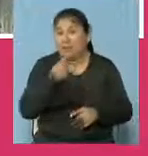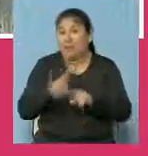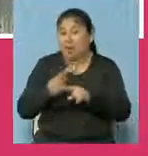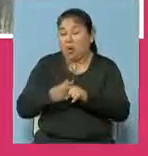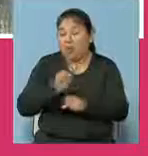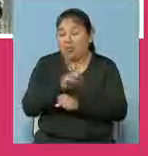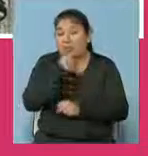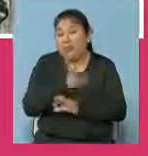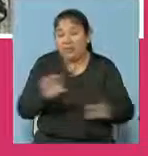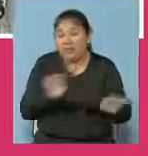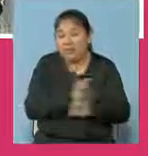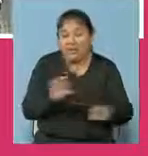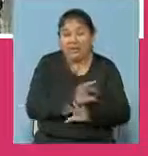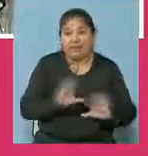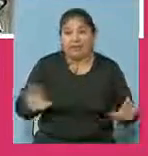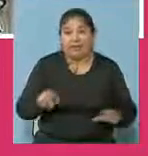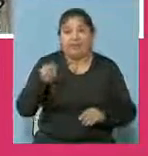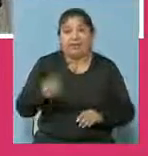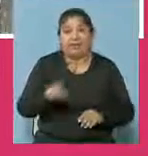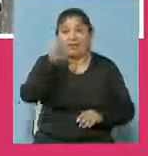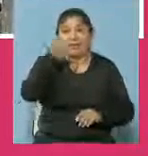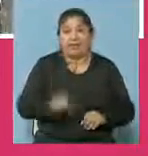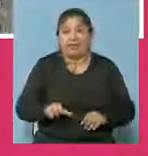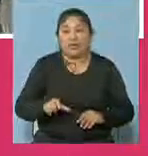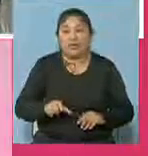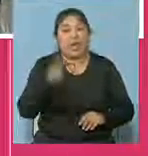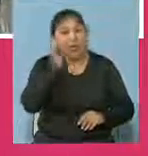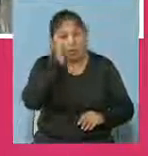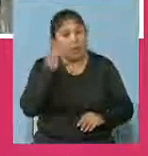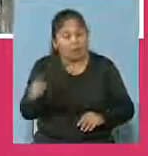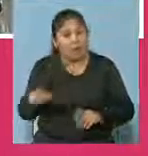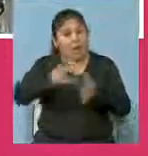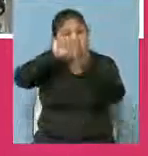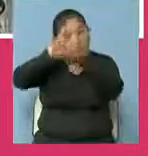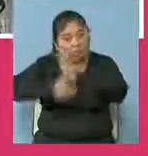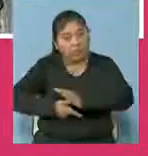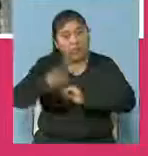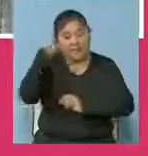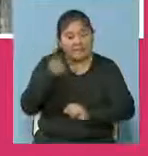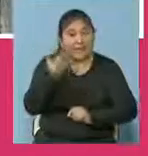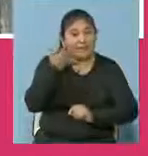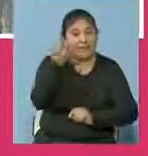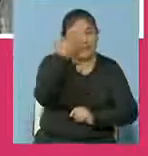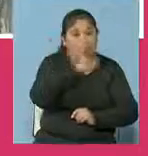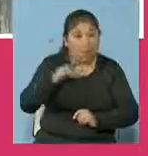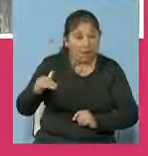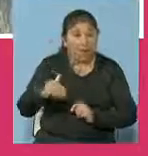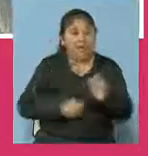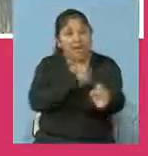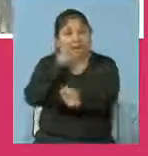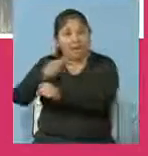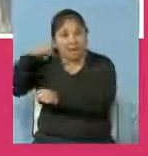posible caso de COVID con esta persona que durmió, insistimos, en este vehículo desde la tarde de ayer hasta la mañana de hoy, y